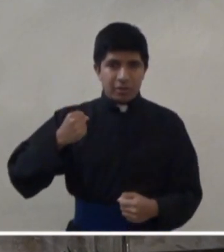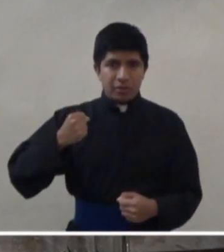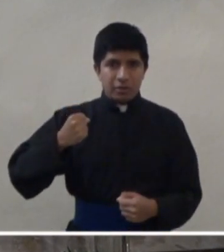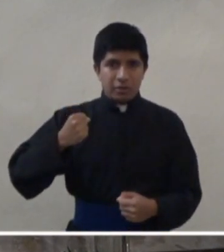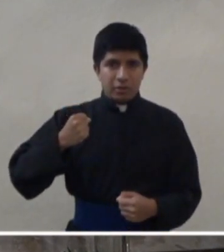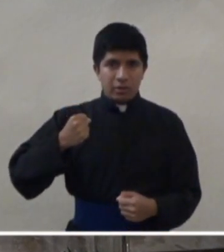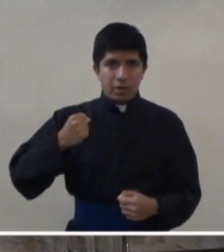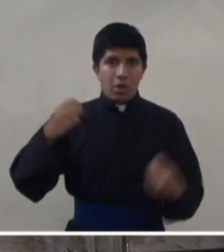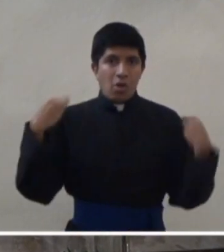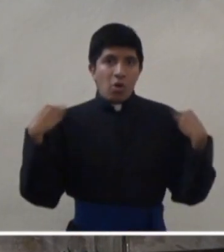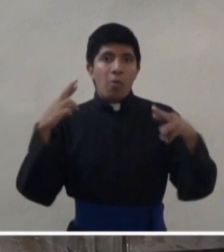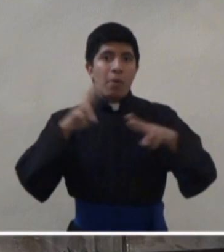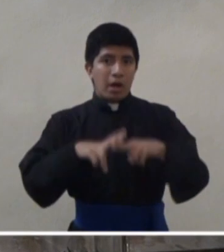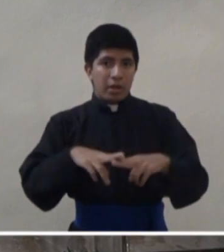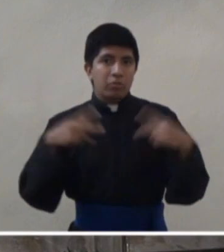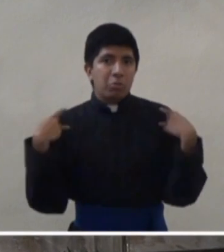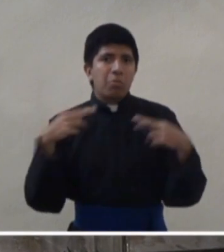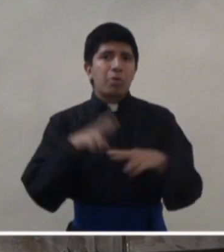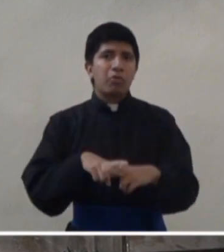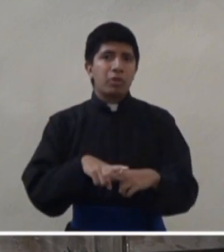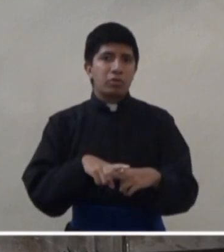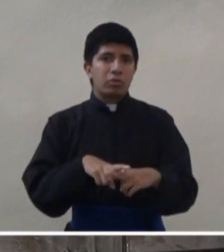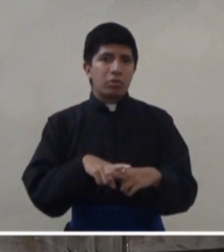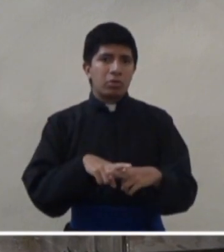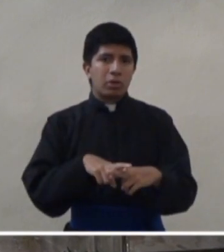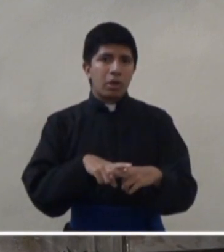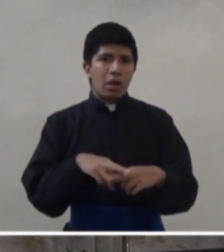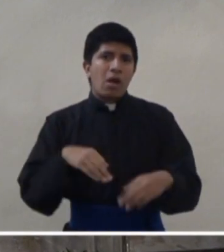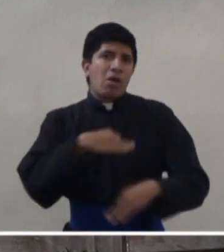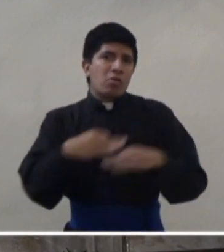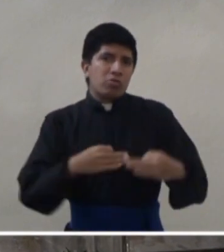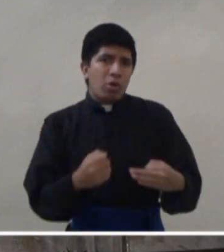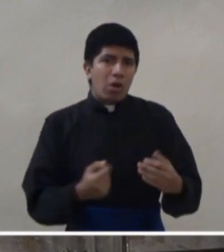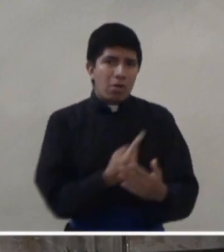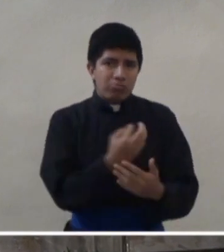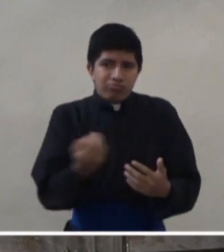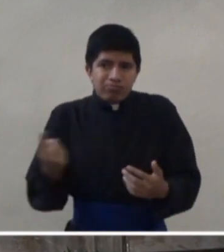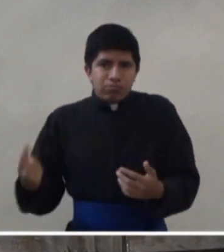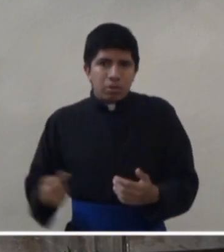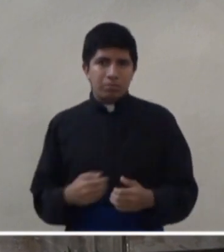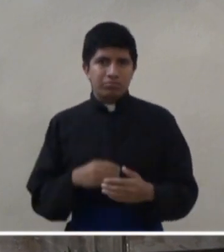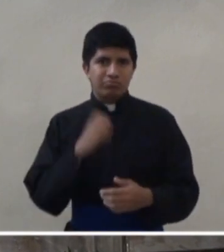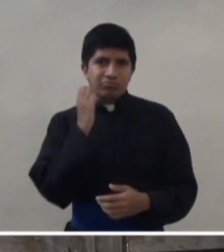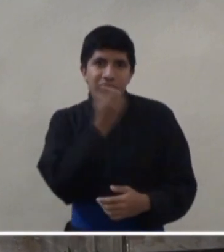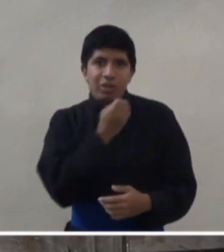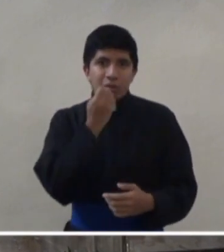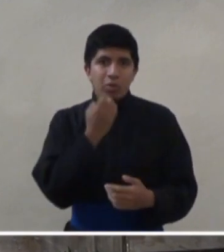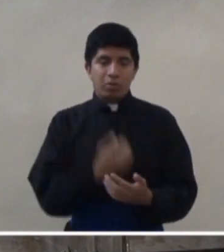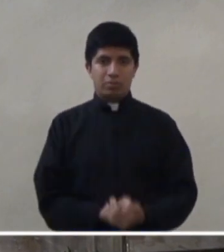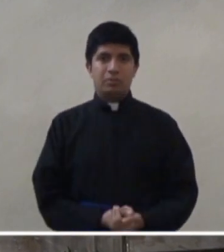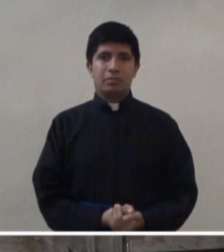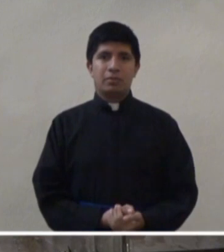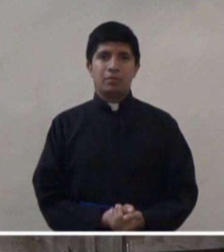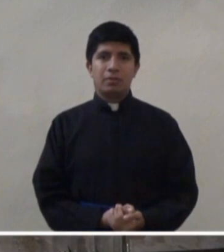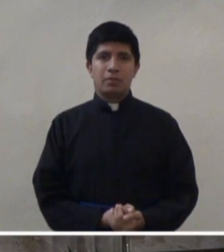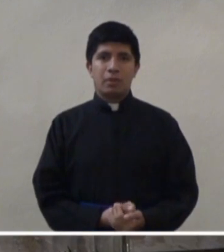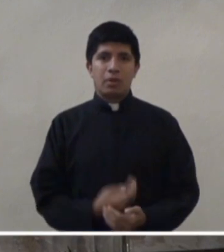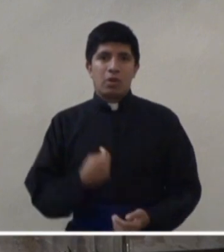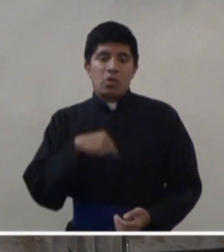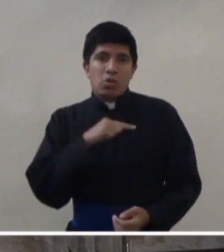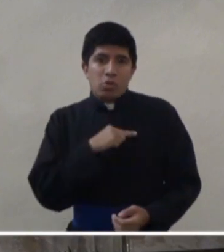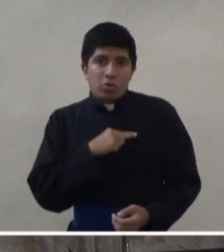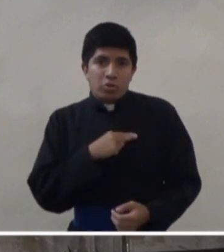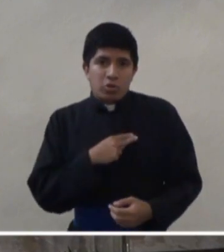un maestro, un profesor, con respecto a los alumnos. Nos toca vivir